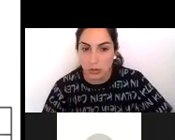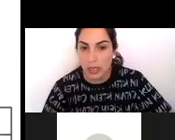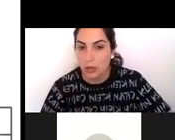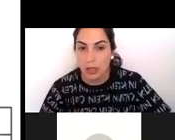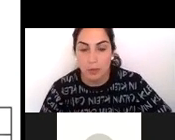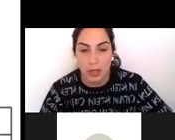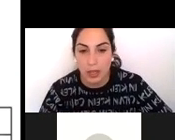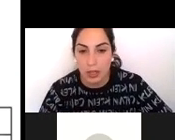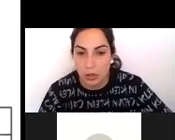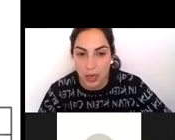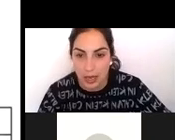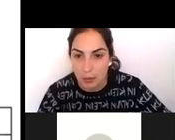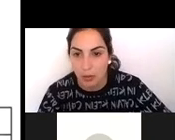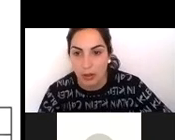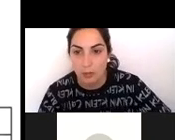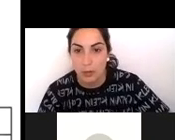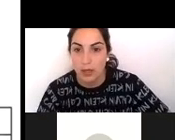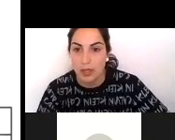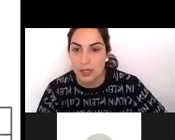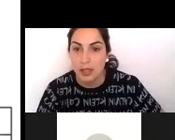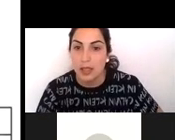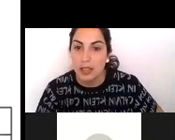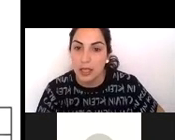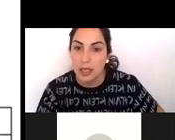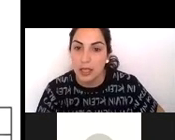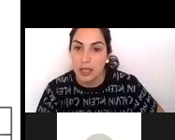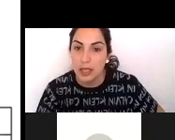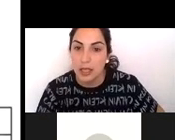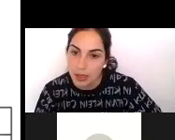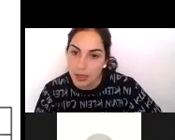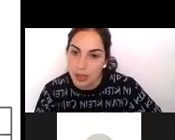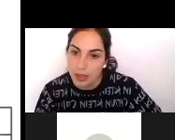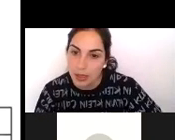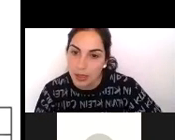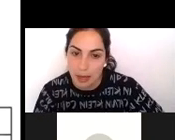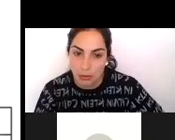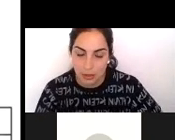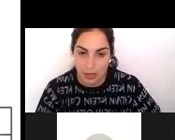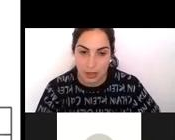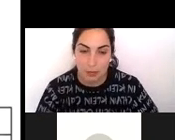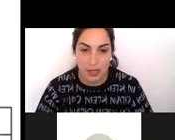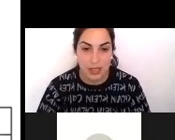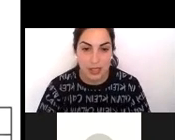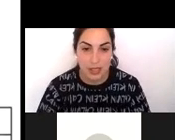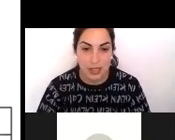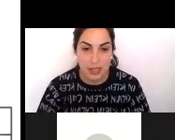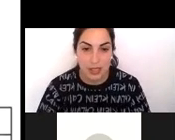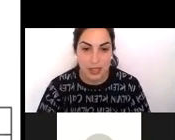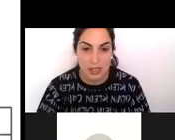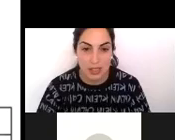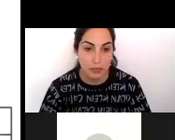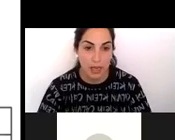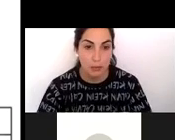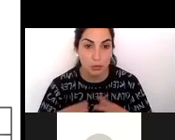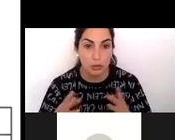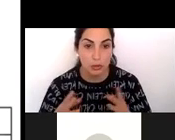secundaria que ustedes puedan colocar en la prueba. Después dice, ¿qué punto de vista se destaca en la portada? Principalmente